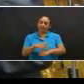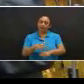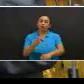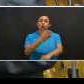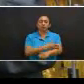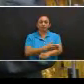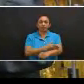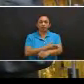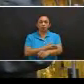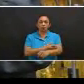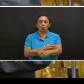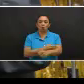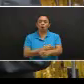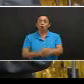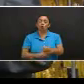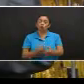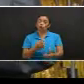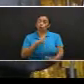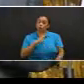cosecharlo.